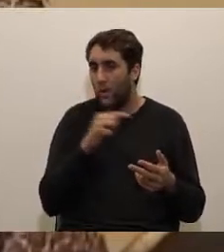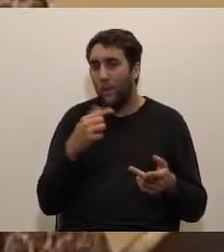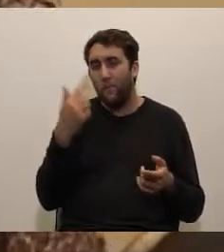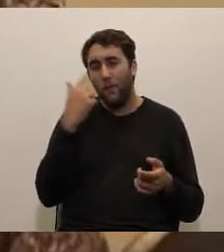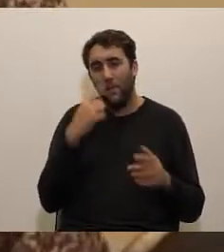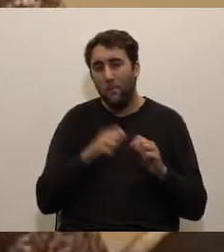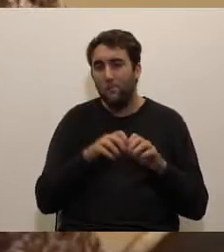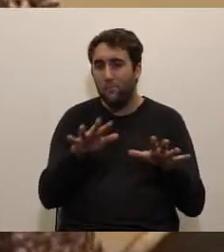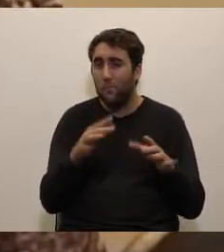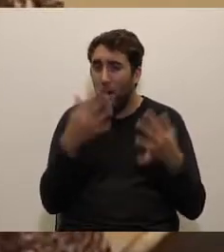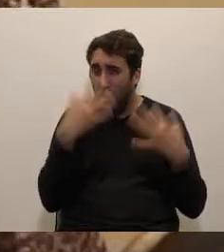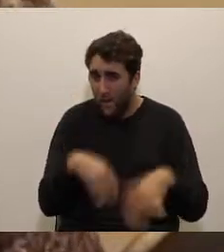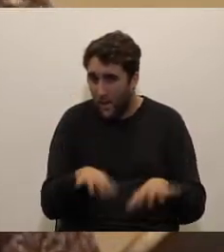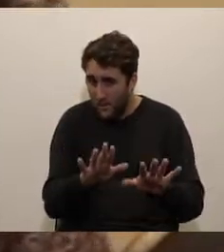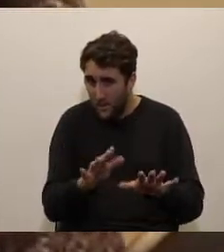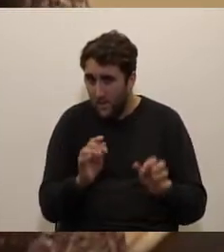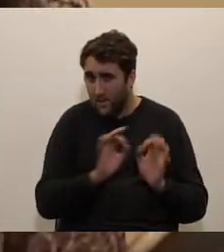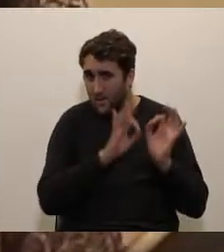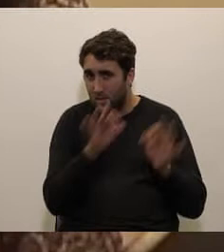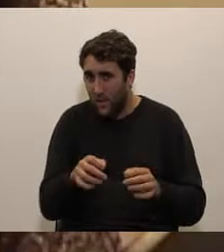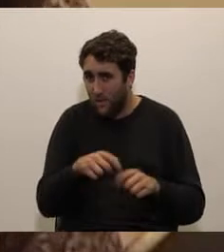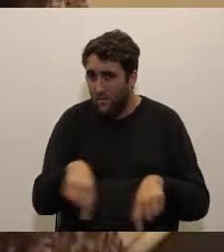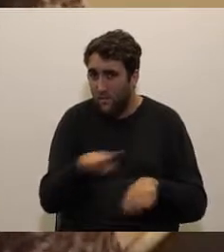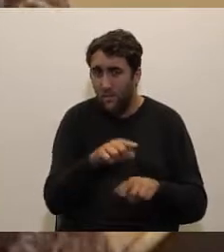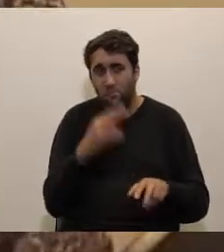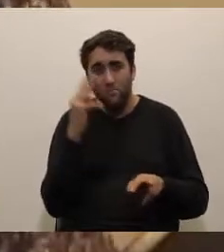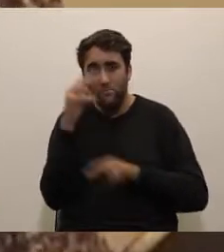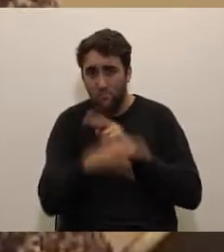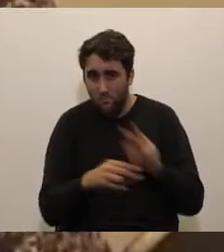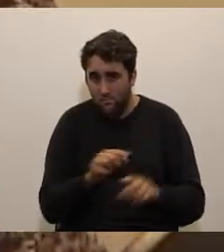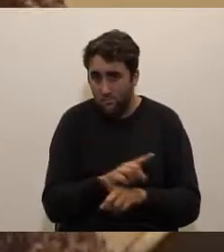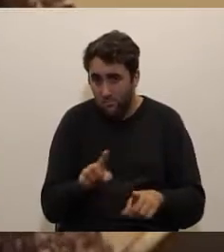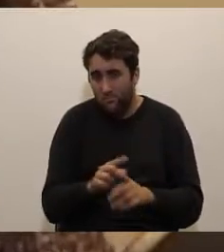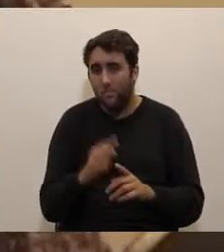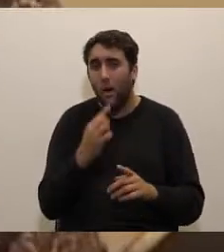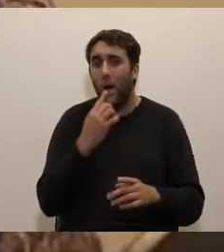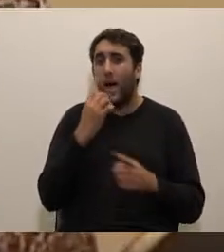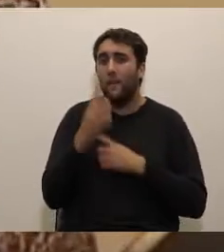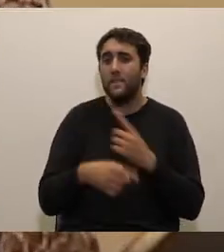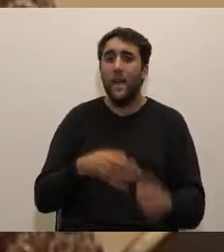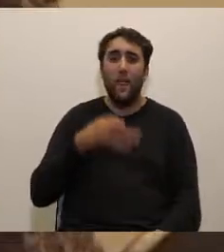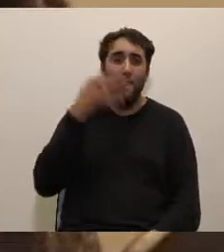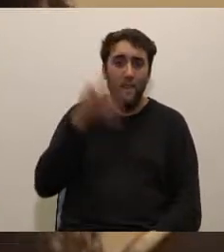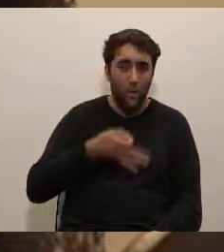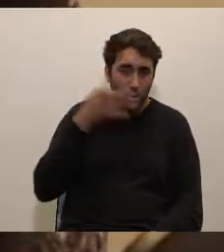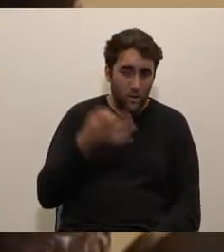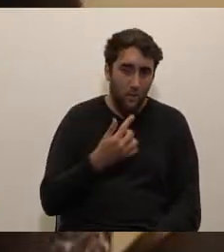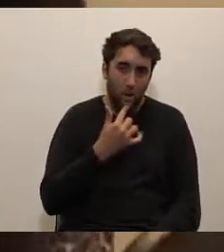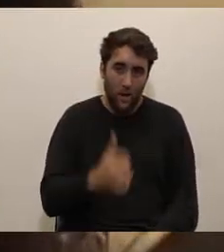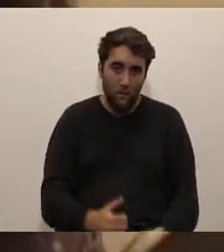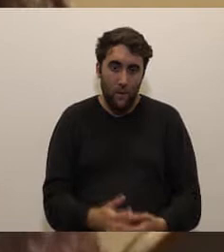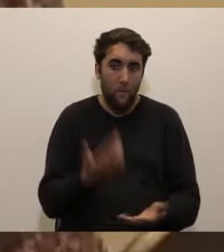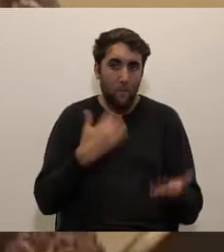llegada, pero que a veces no es real, porque precisamente el discurso